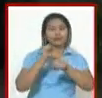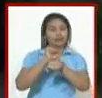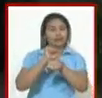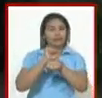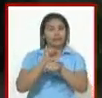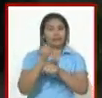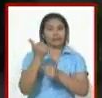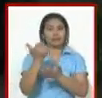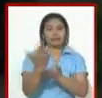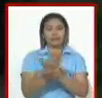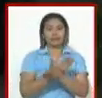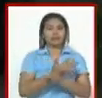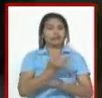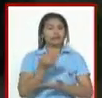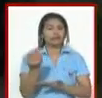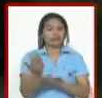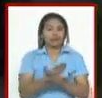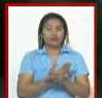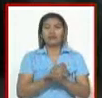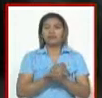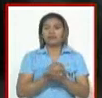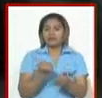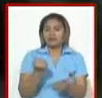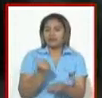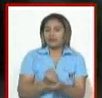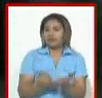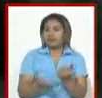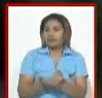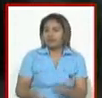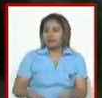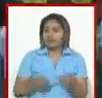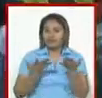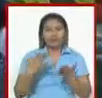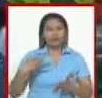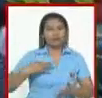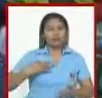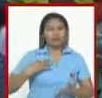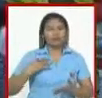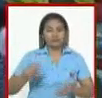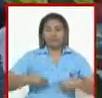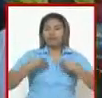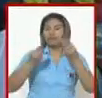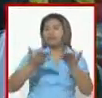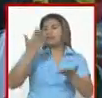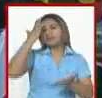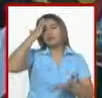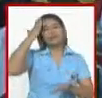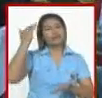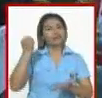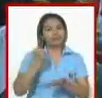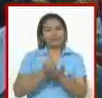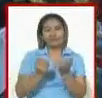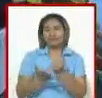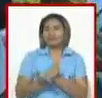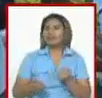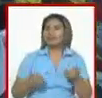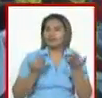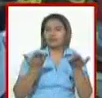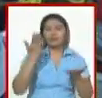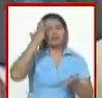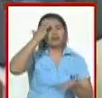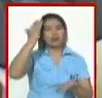por los diezmos y con la ofrenda que es sacrificada y voluntariamente nos dan porque digo sacrificado y voluntariamente